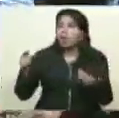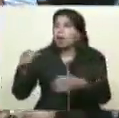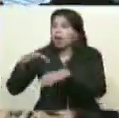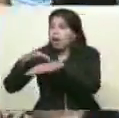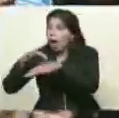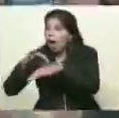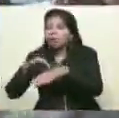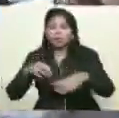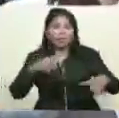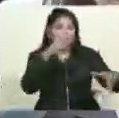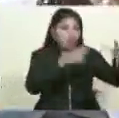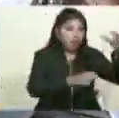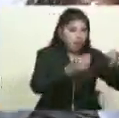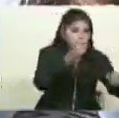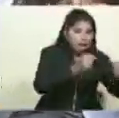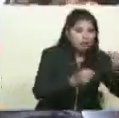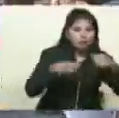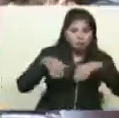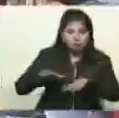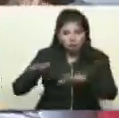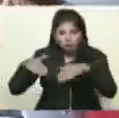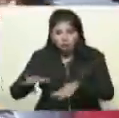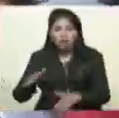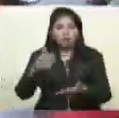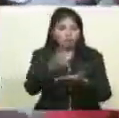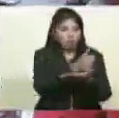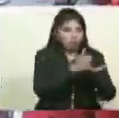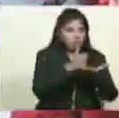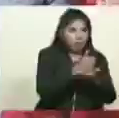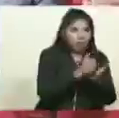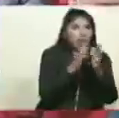leche, del textil, farmacéutico.